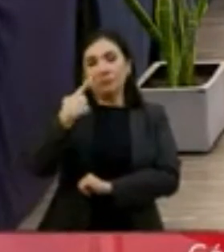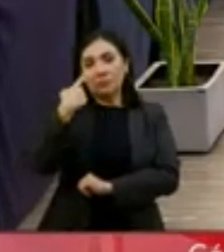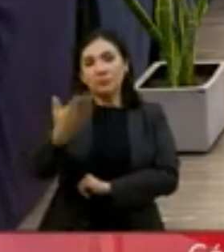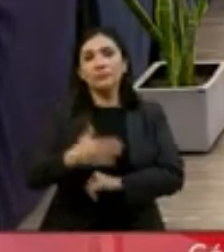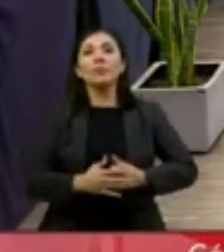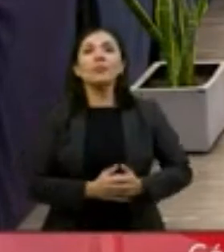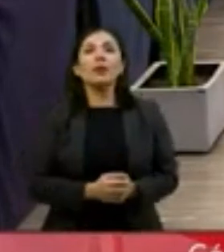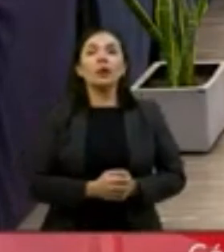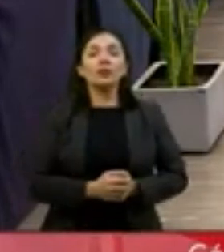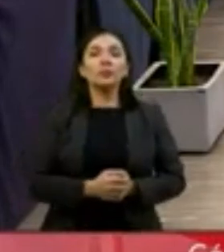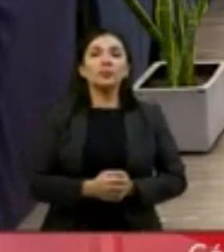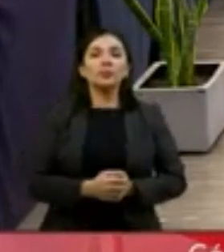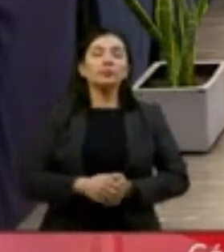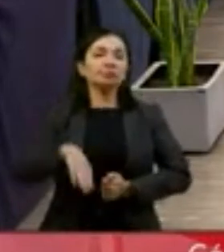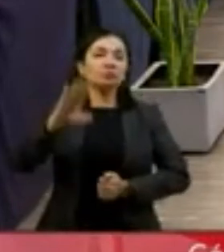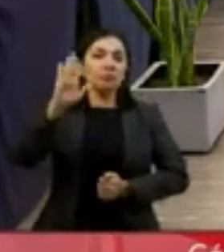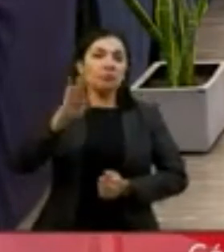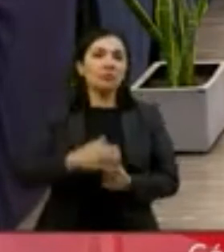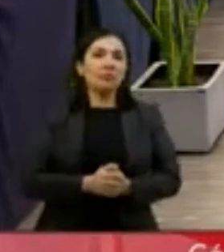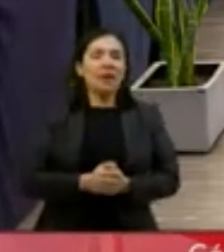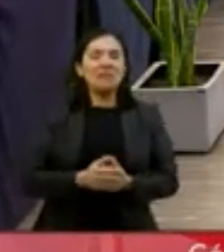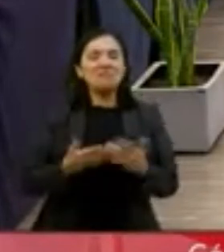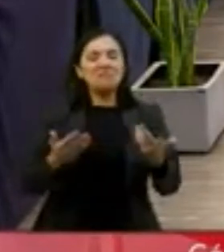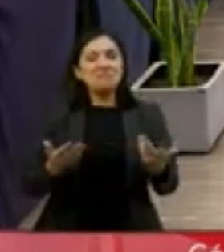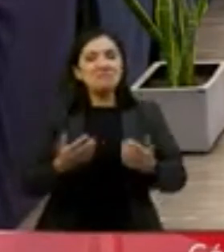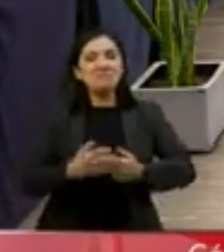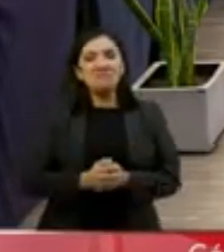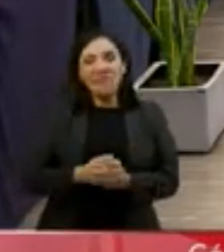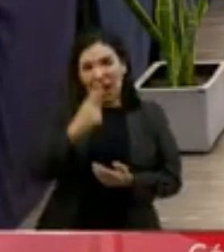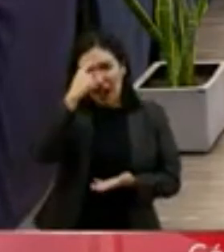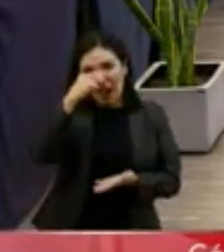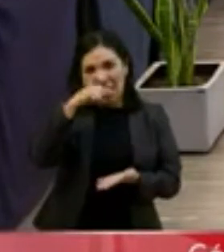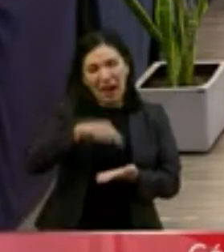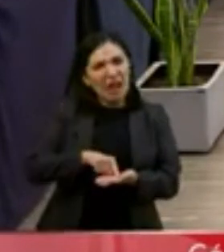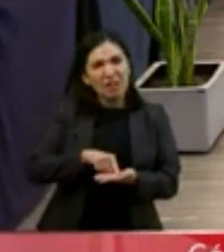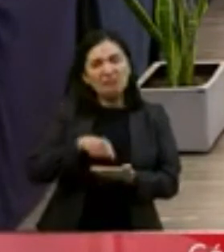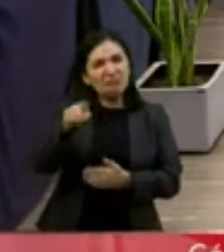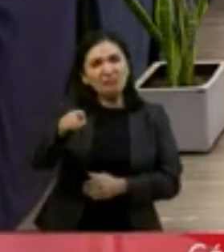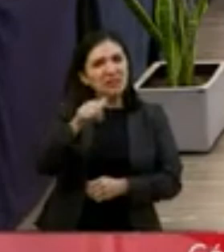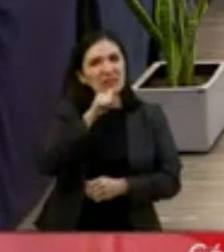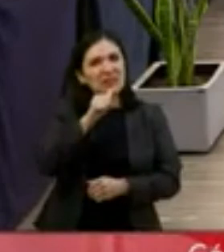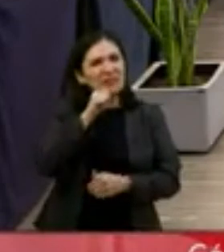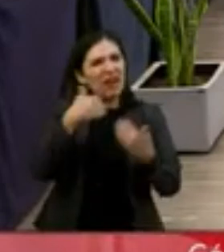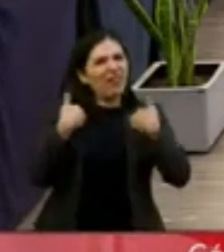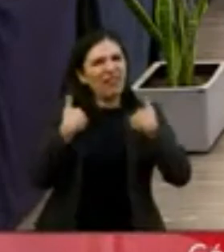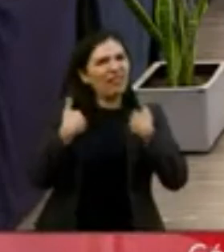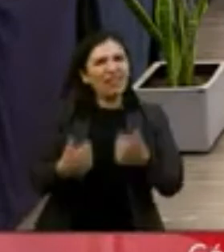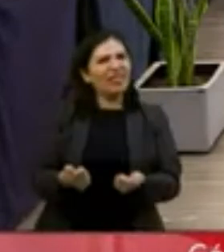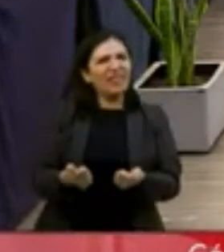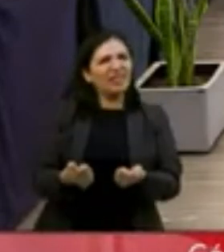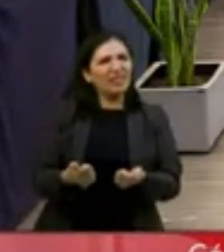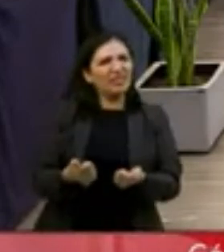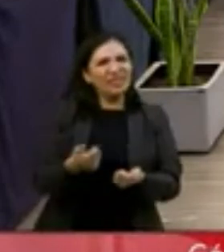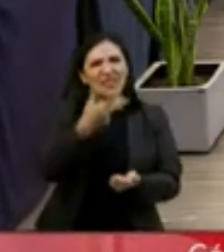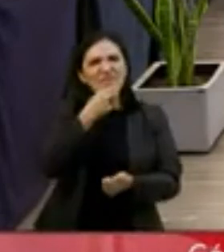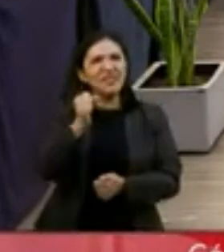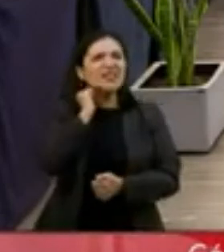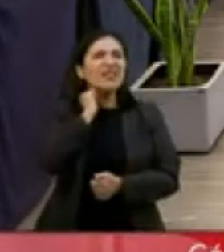alusiones Bueno creo que no le queda suficientemente claro al senador